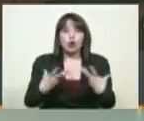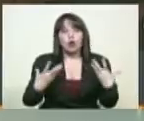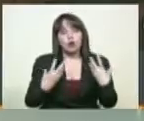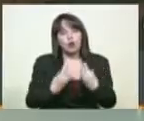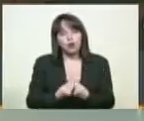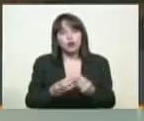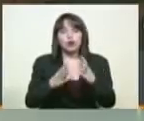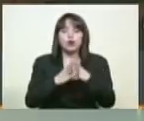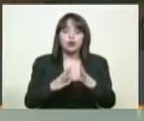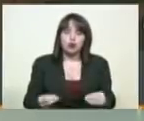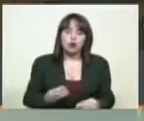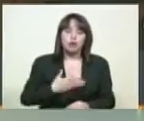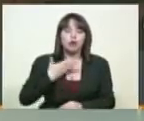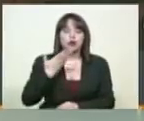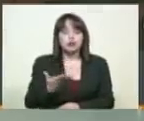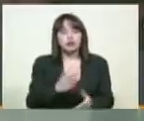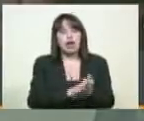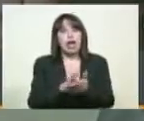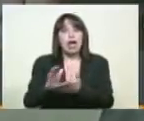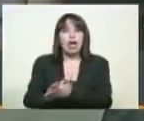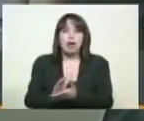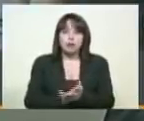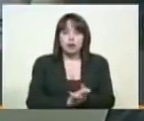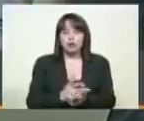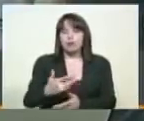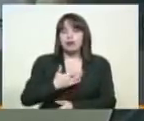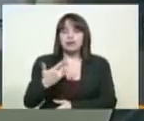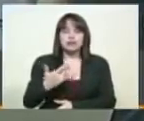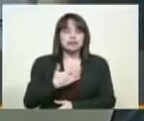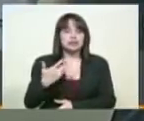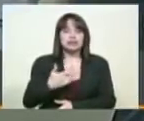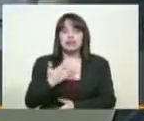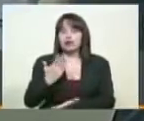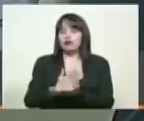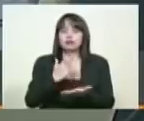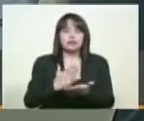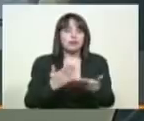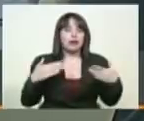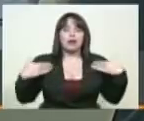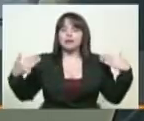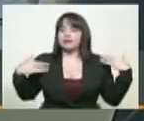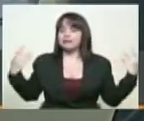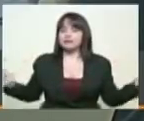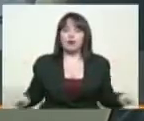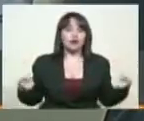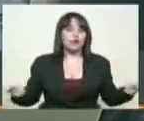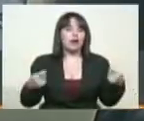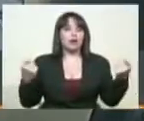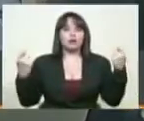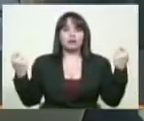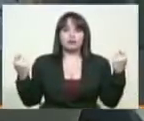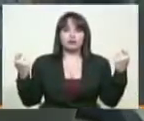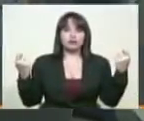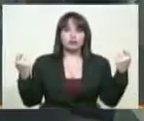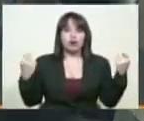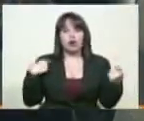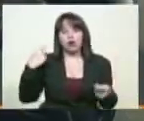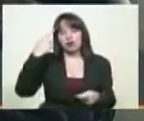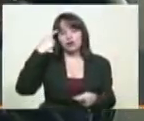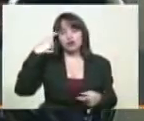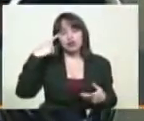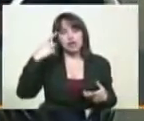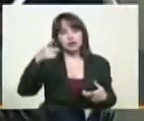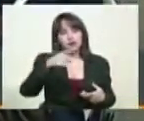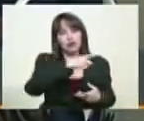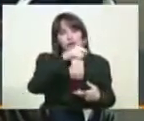es posible queridos compatriotas me siento siempre muy motivado porque sé que cuento